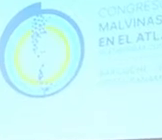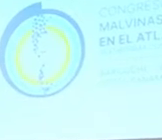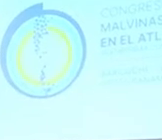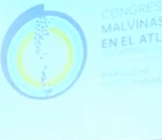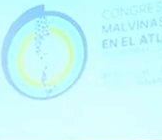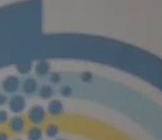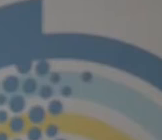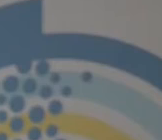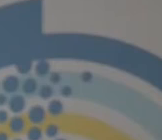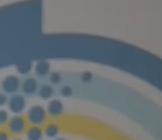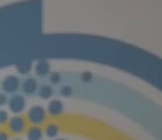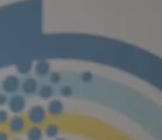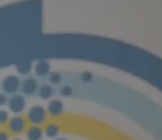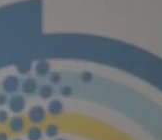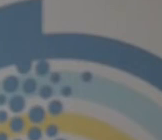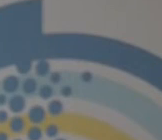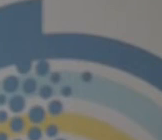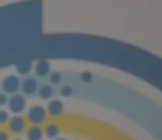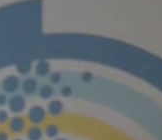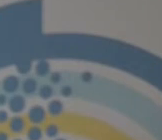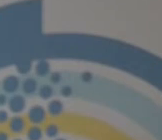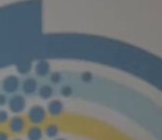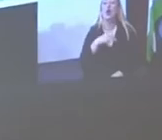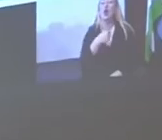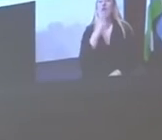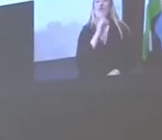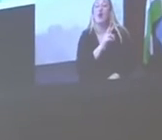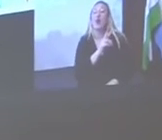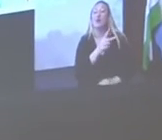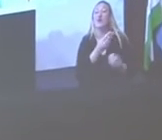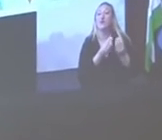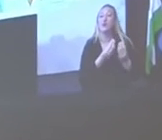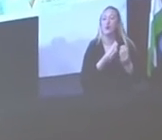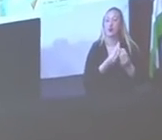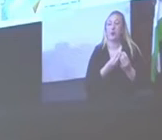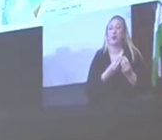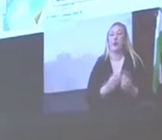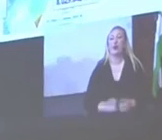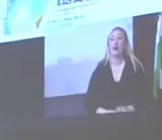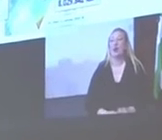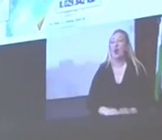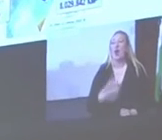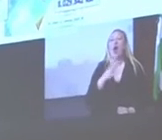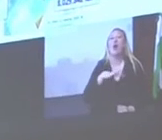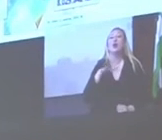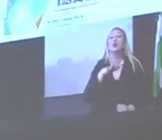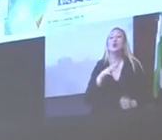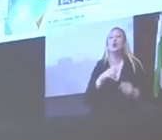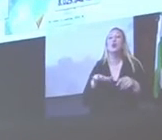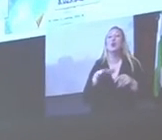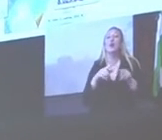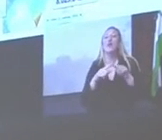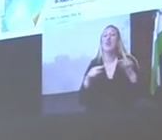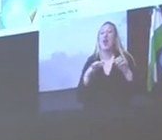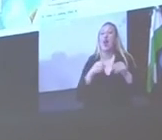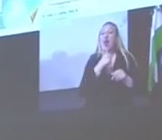fortalecer, visibilizar y empoderar lo que es realmente Malvinas. Hemos visto que se han sorprendido muchos en el momento que